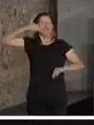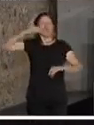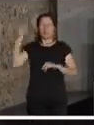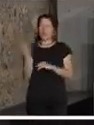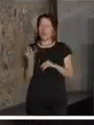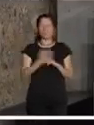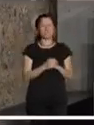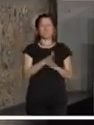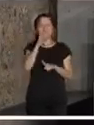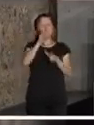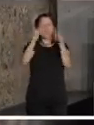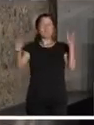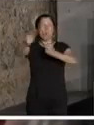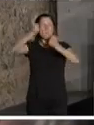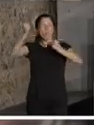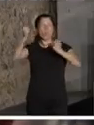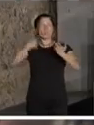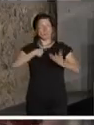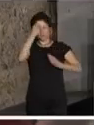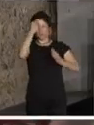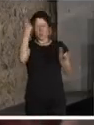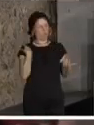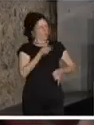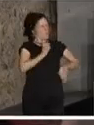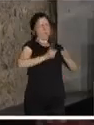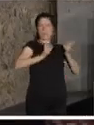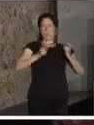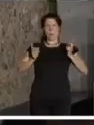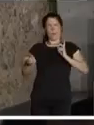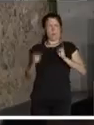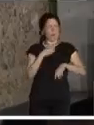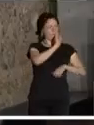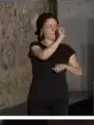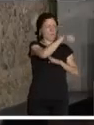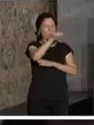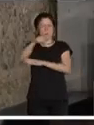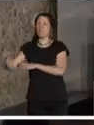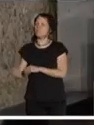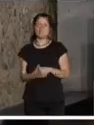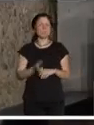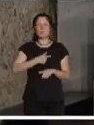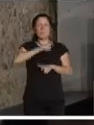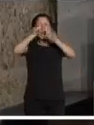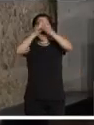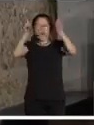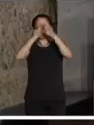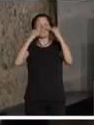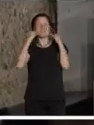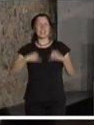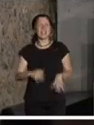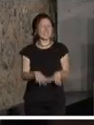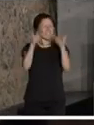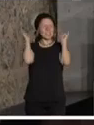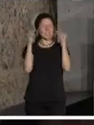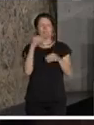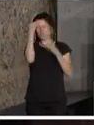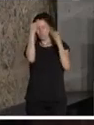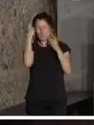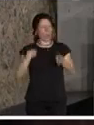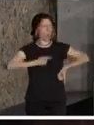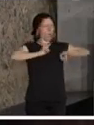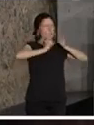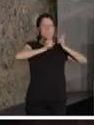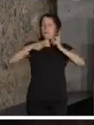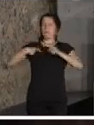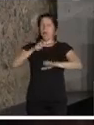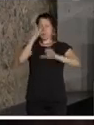donde los poderosos no se crean que mandan más que vosotros y vosotras donde ninguna empresa energética crea que manda